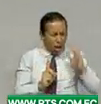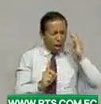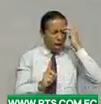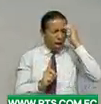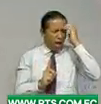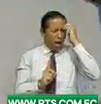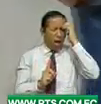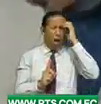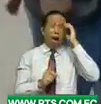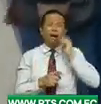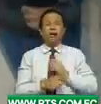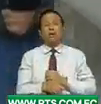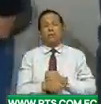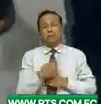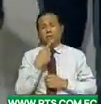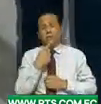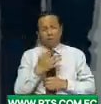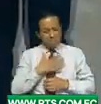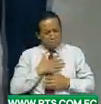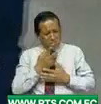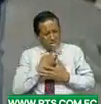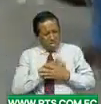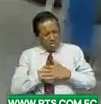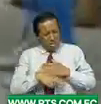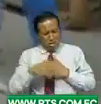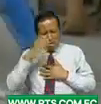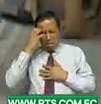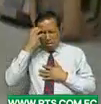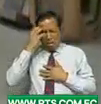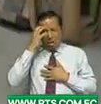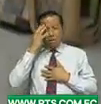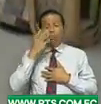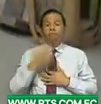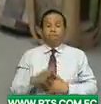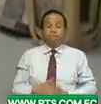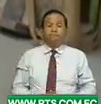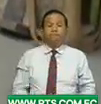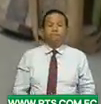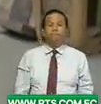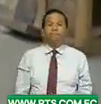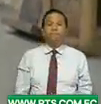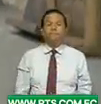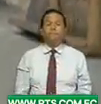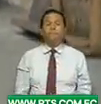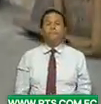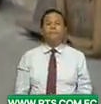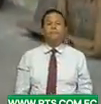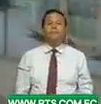quien se mostró consternada por lo acontecido. Informó Carlos Julio Gurumendi.